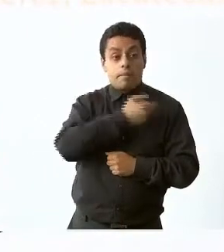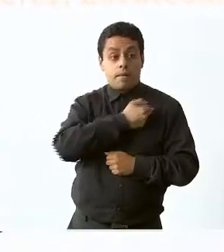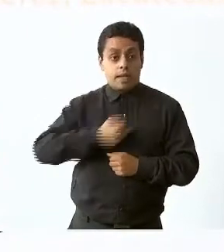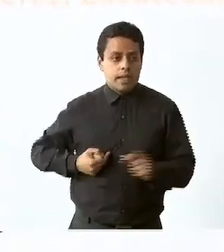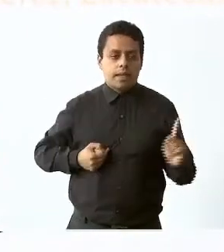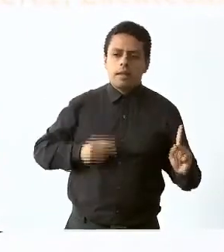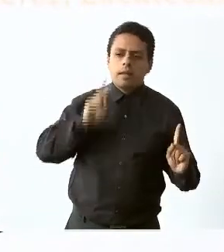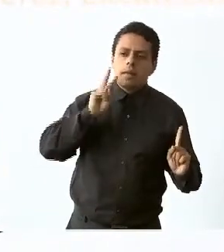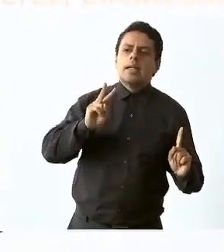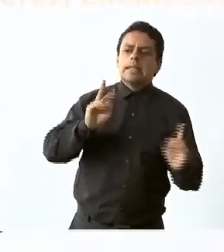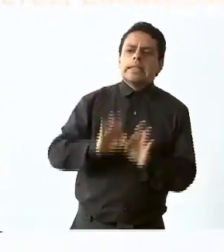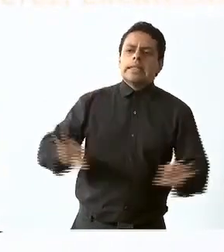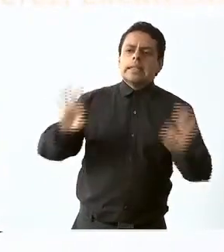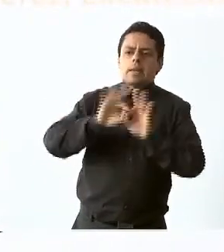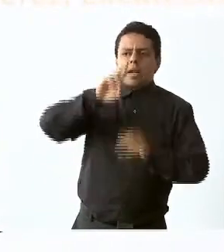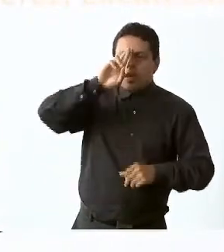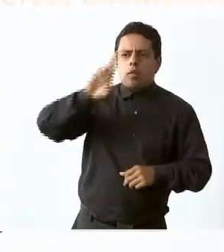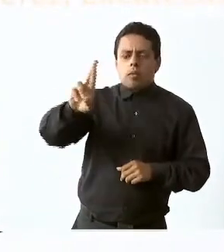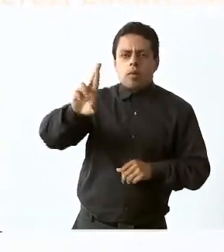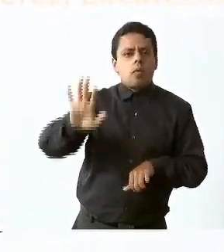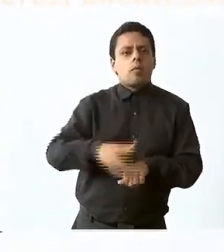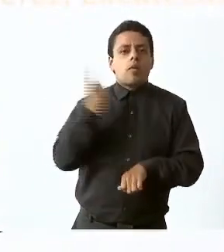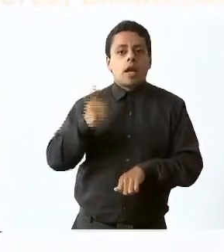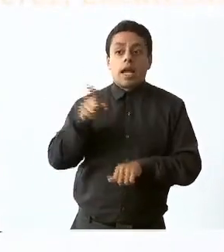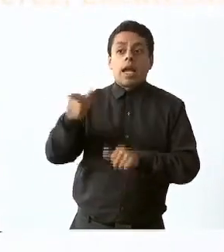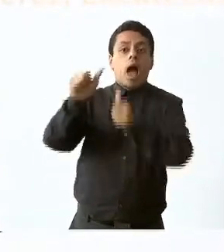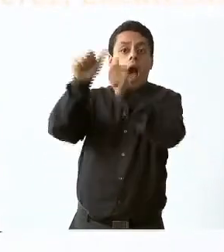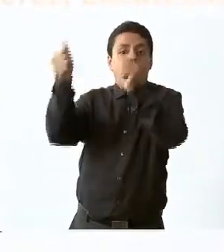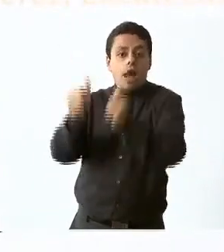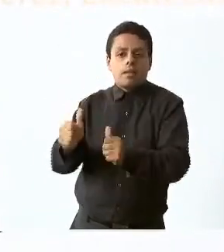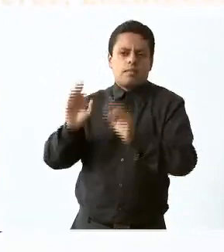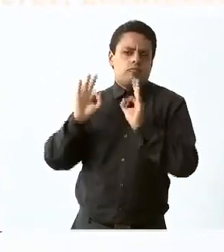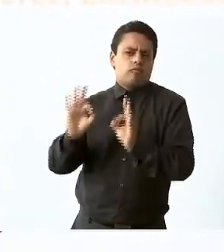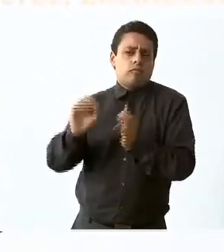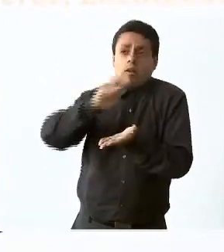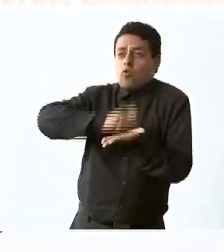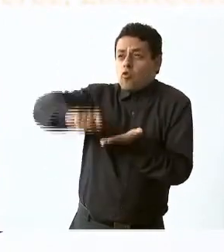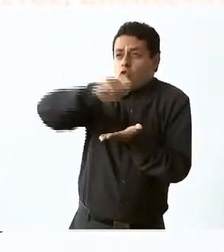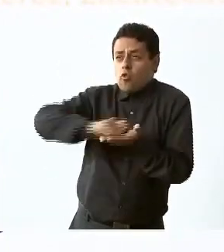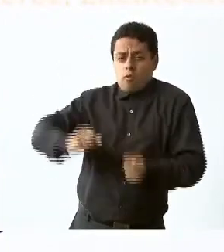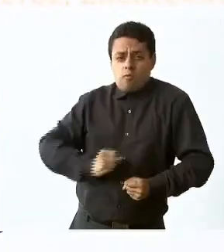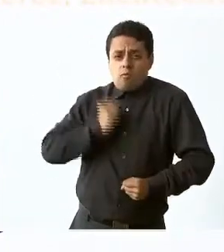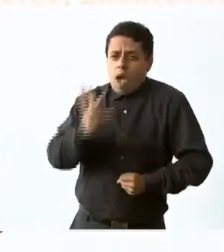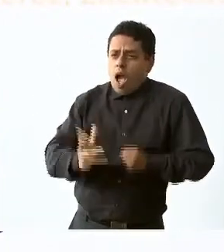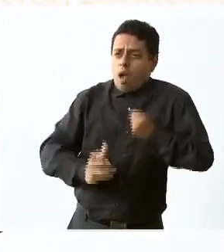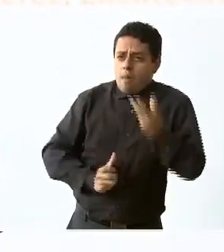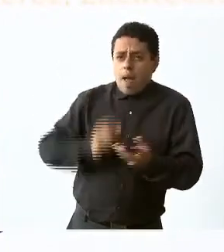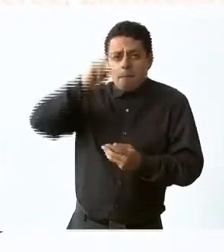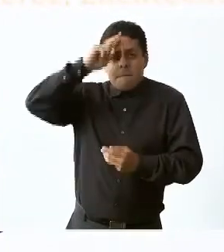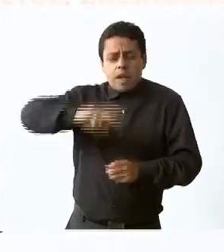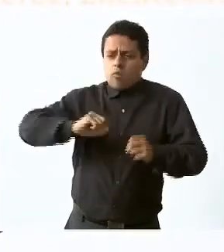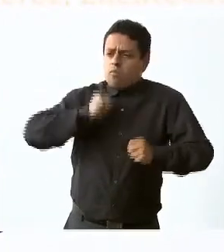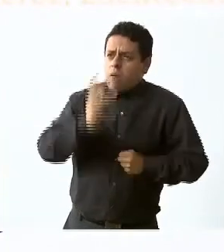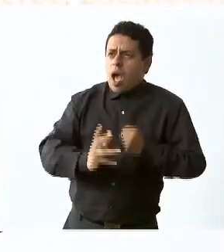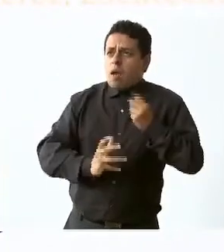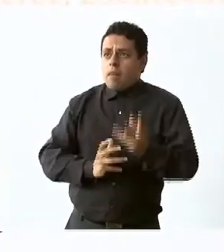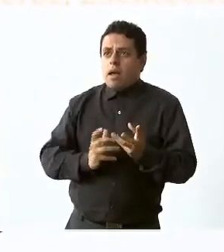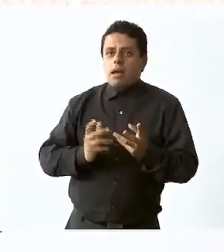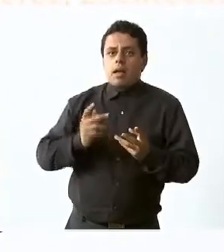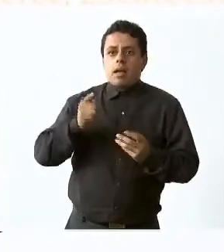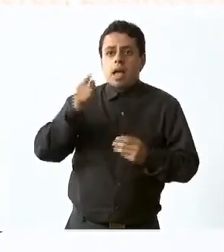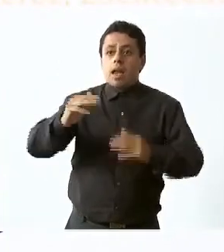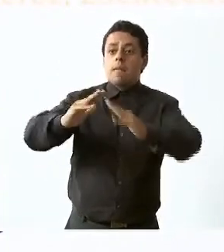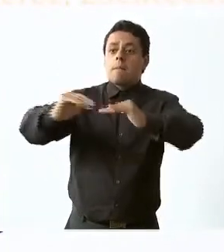qué? Porque lo volvió eterno el arte, porque en la poesía cupo México entero, porque sin haber tocado nunca el